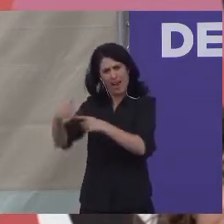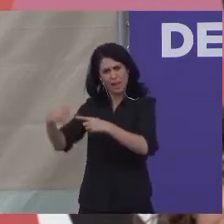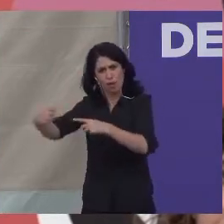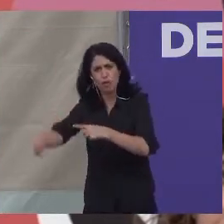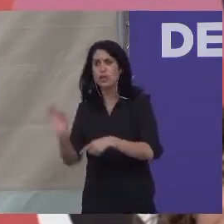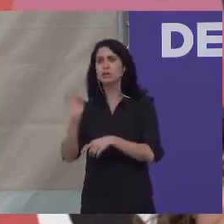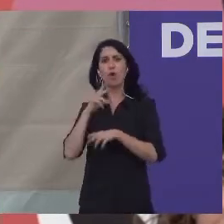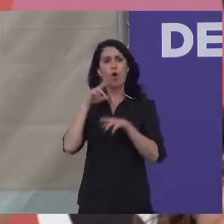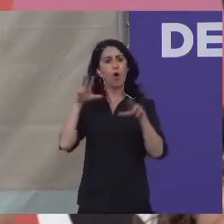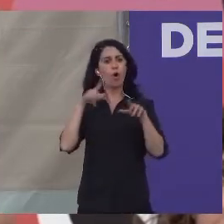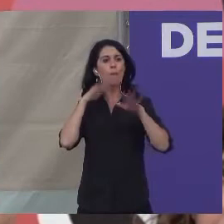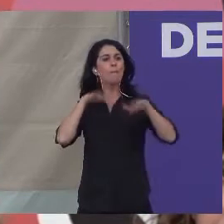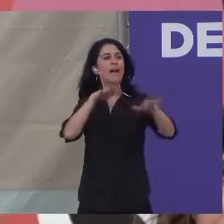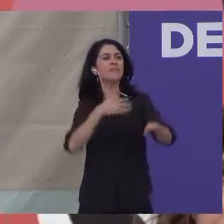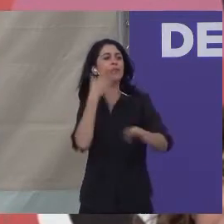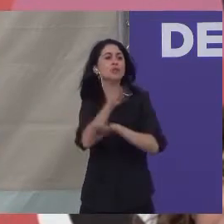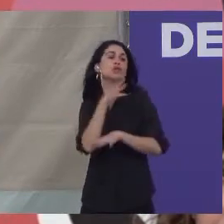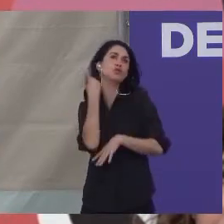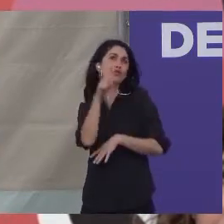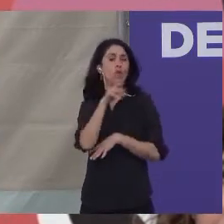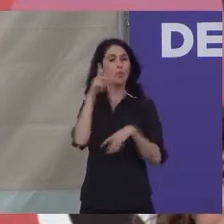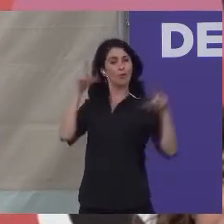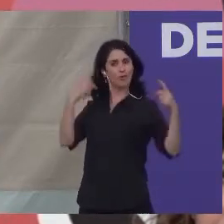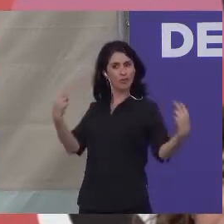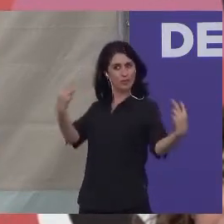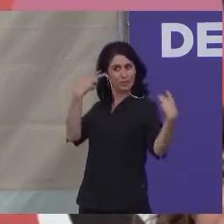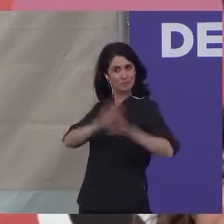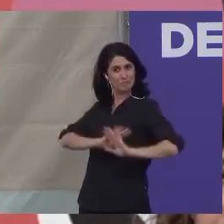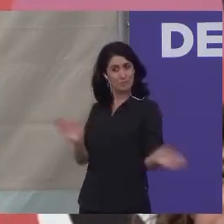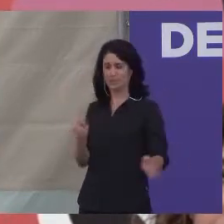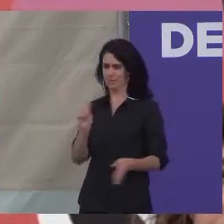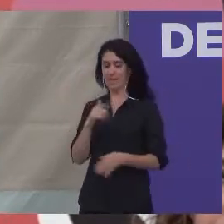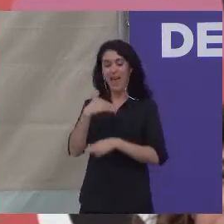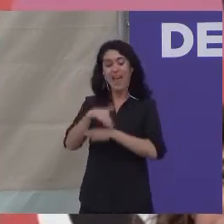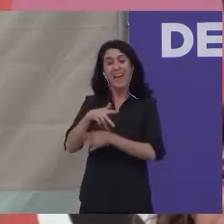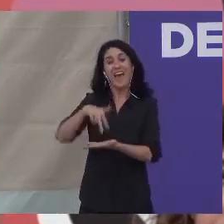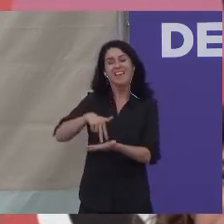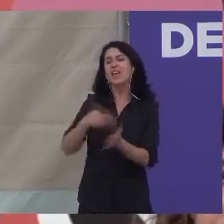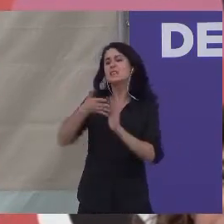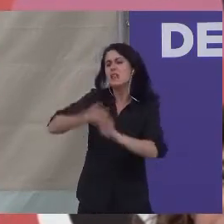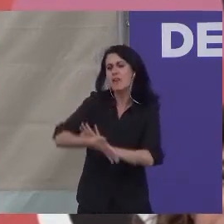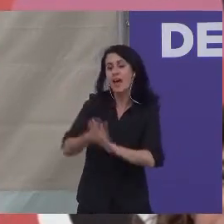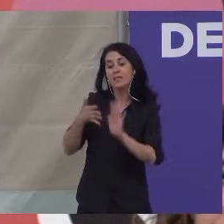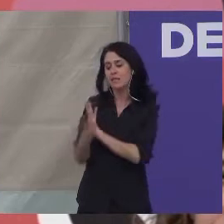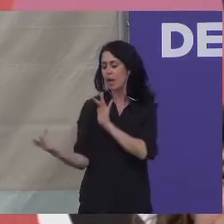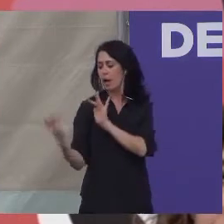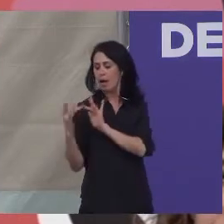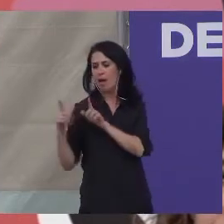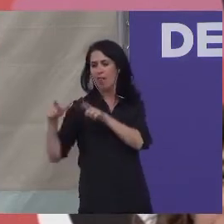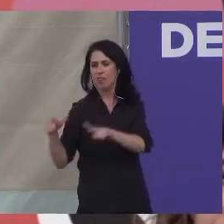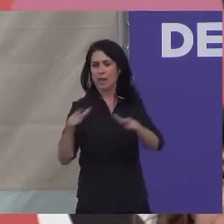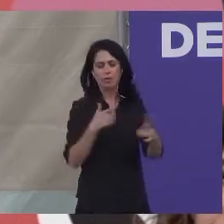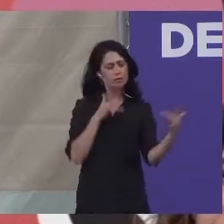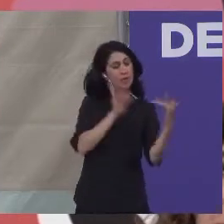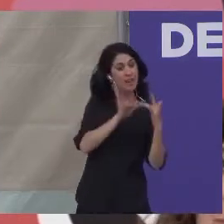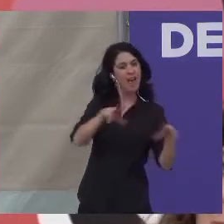asociaciones solo para las fotos. Estar en la calle supone estar con los círculos y con esas asociaciones